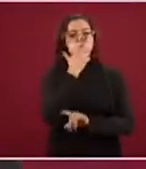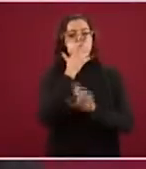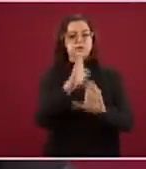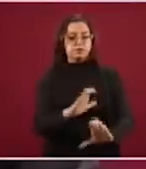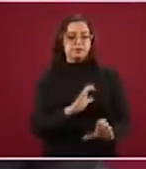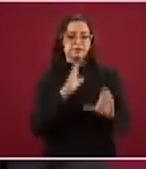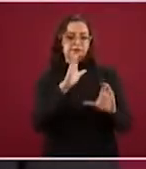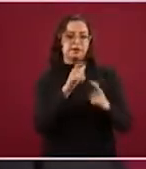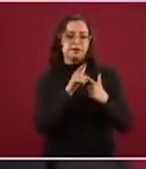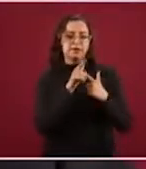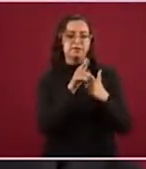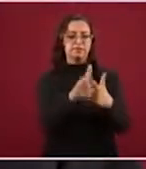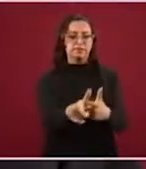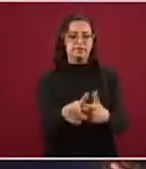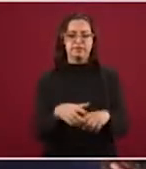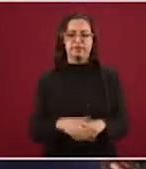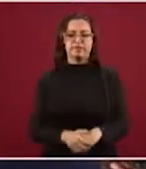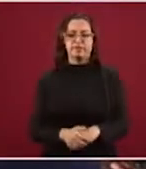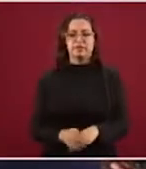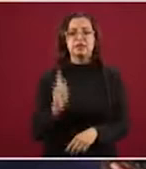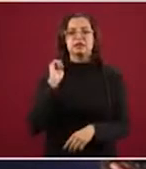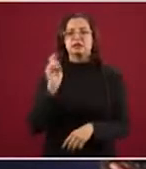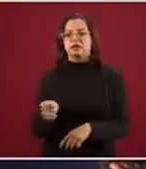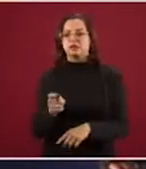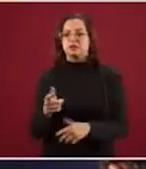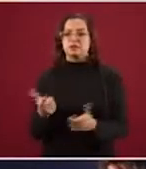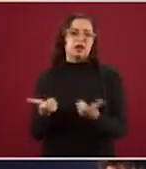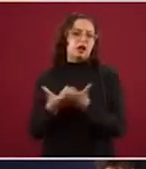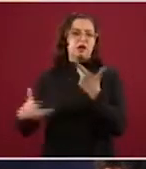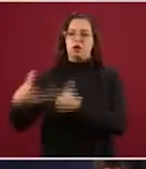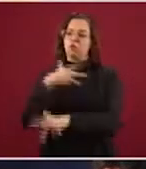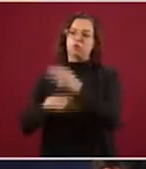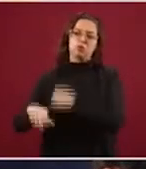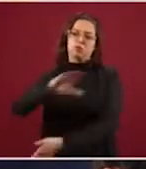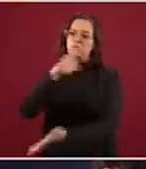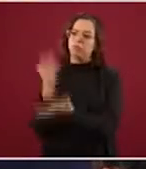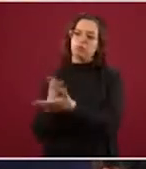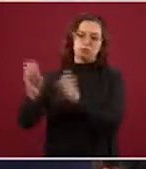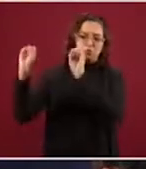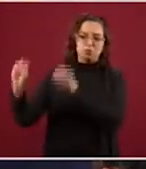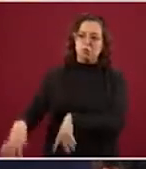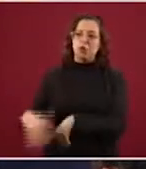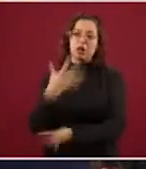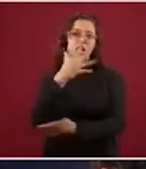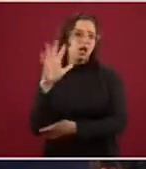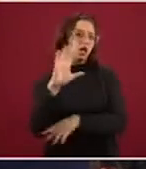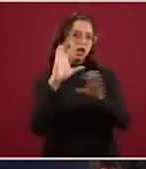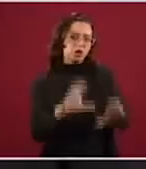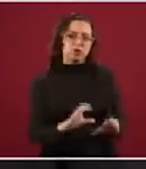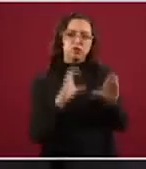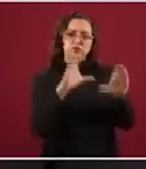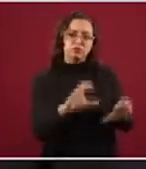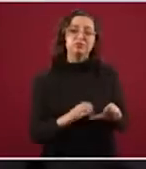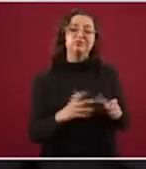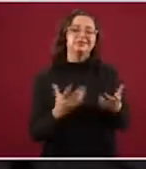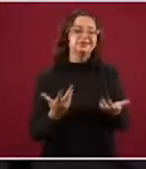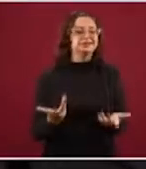No se trata de parar toda la actividad económica, porque